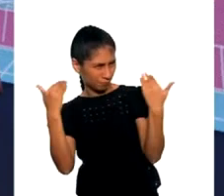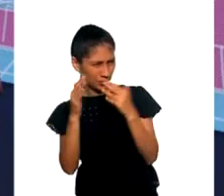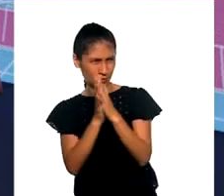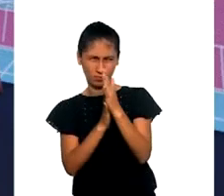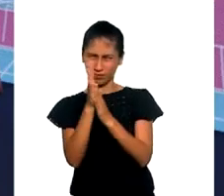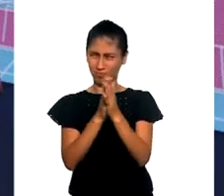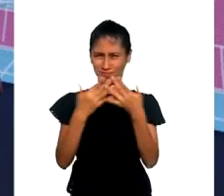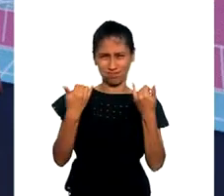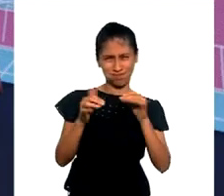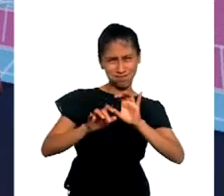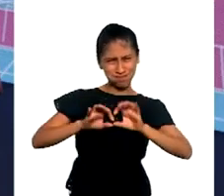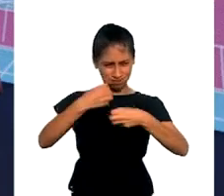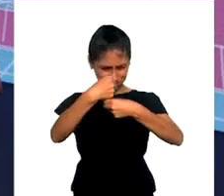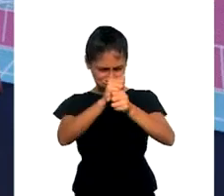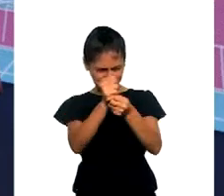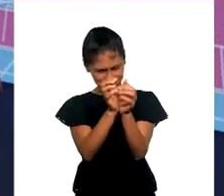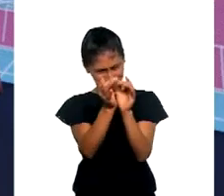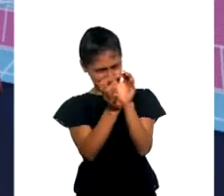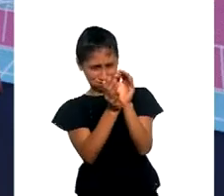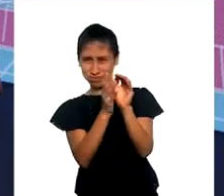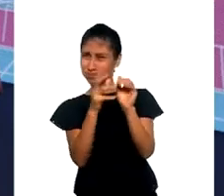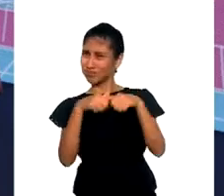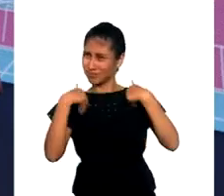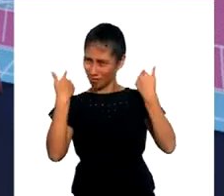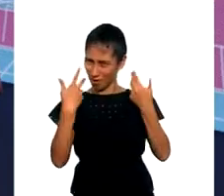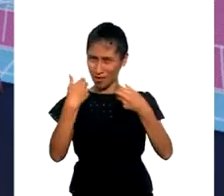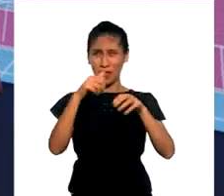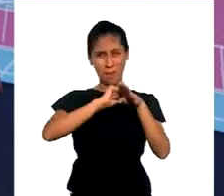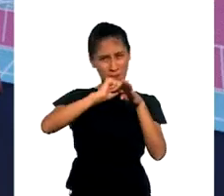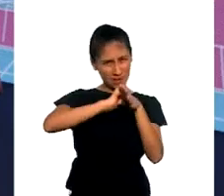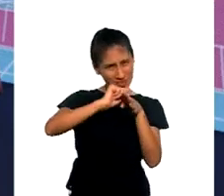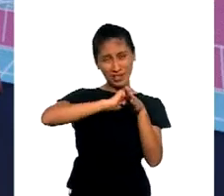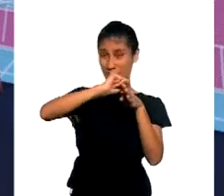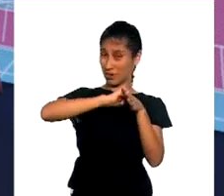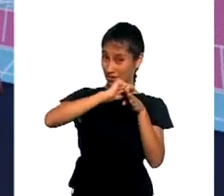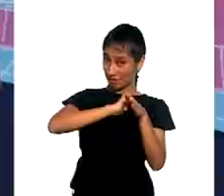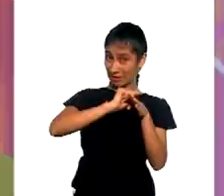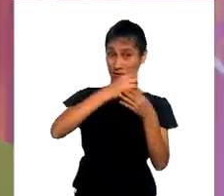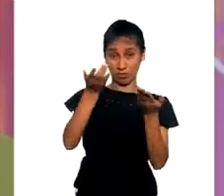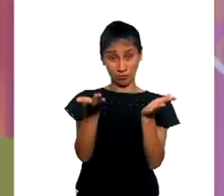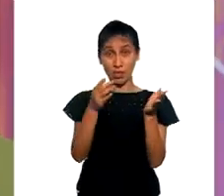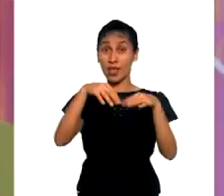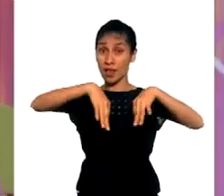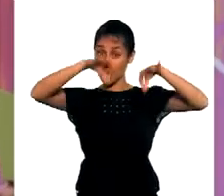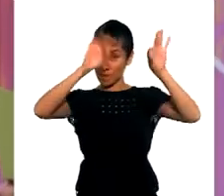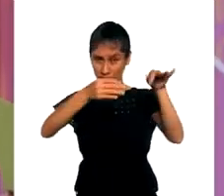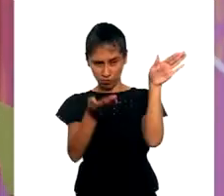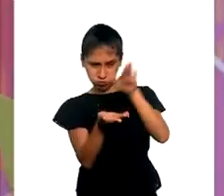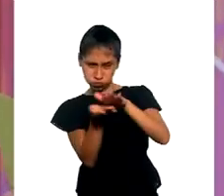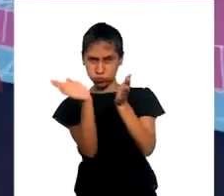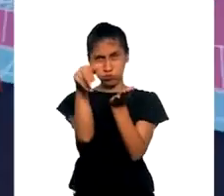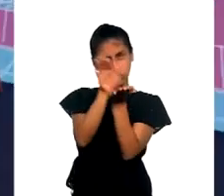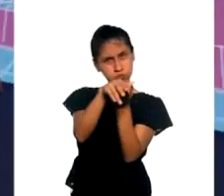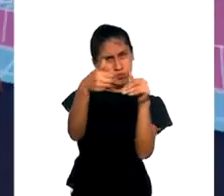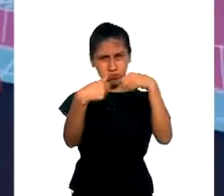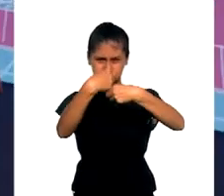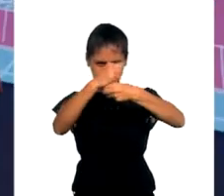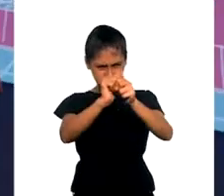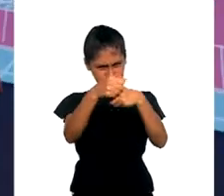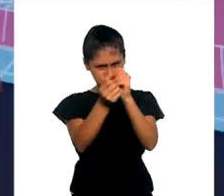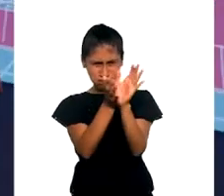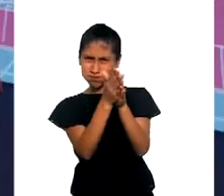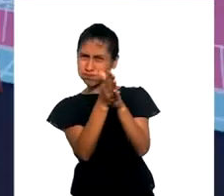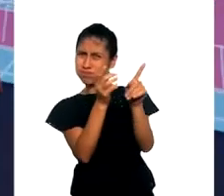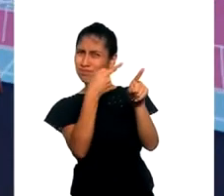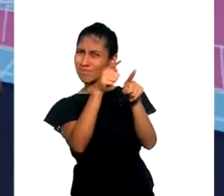ser expertos y expertas en el origami si practican el arte de doblar el papel para formar diversas figuras